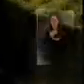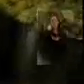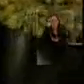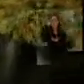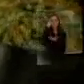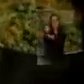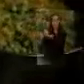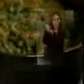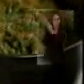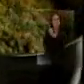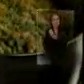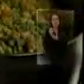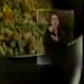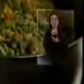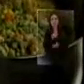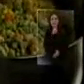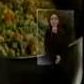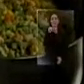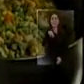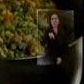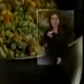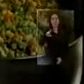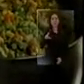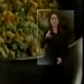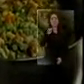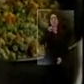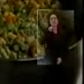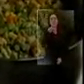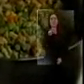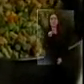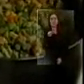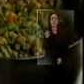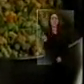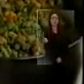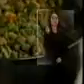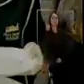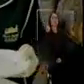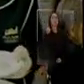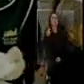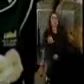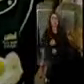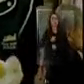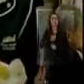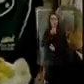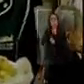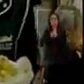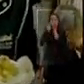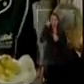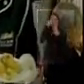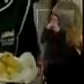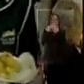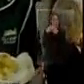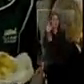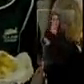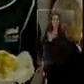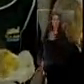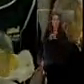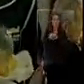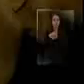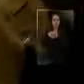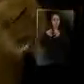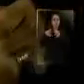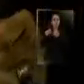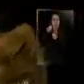principales para el cerebro. Es muy rico en zinc, y el zinc es uno de los principales minerales que ayudan a que el cerebro se proteja